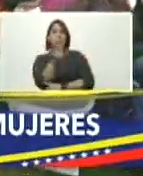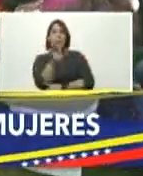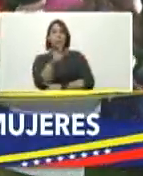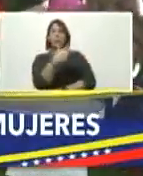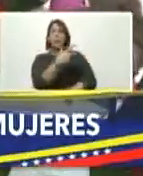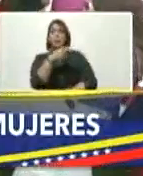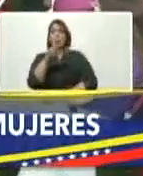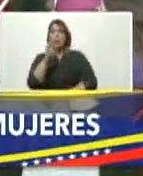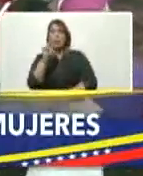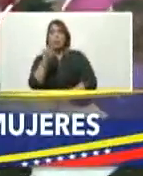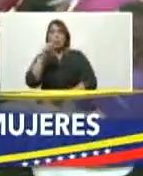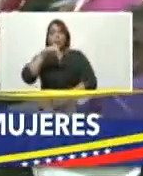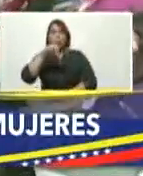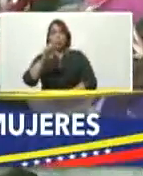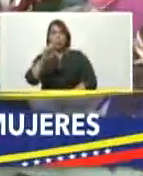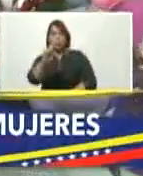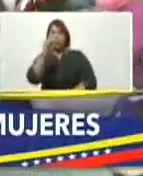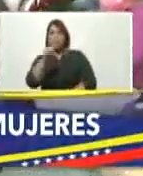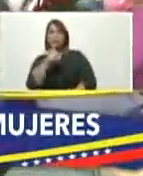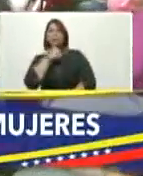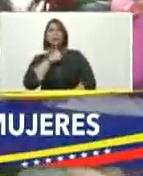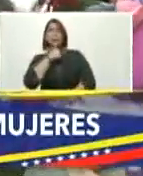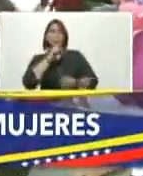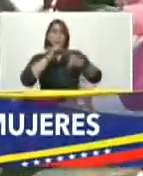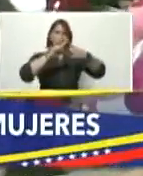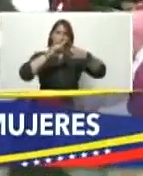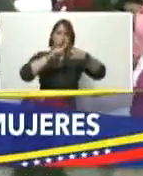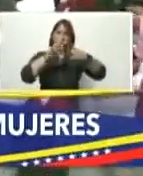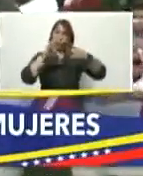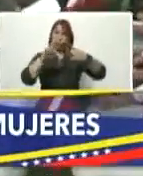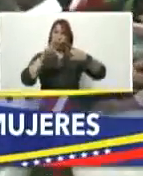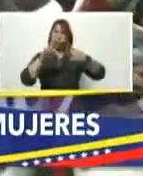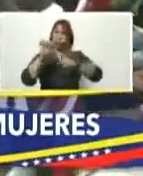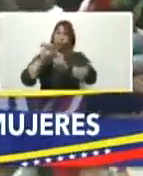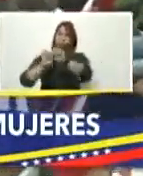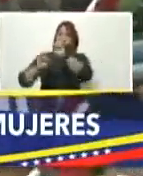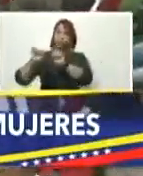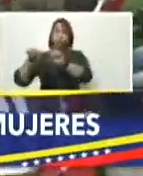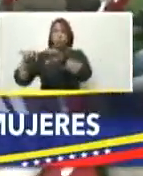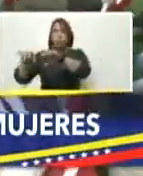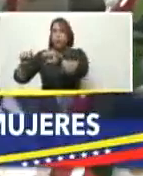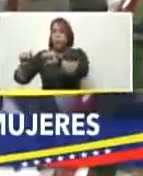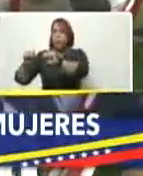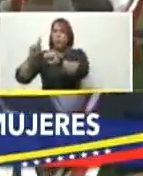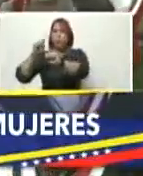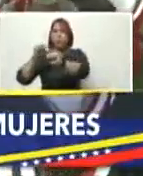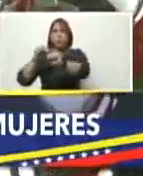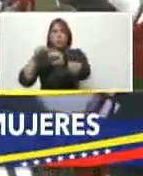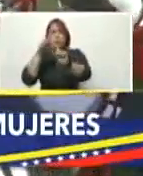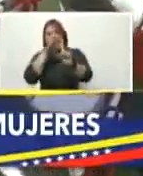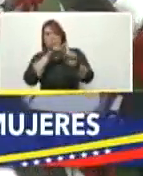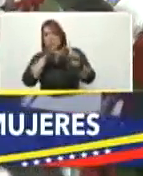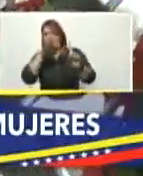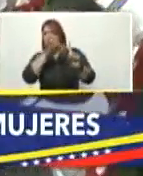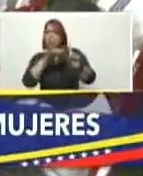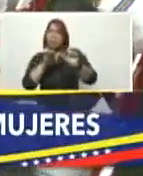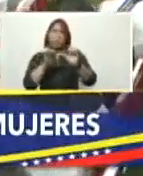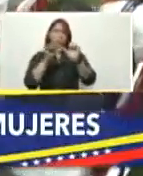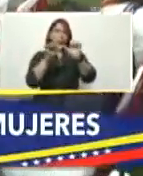3R.net. La resistencia al imperialismo, a la conspiración permanente.